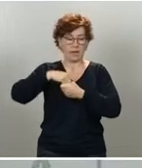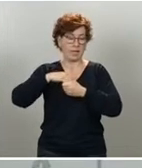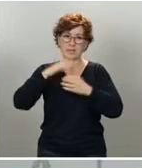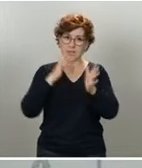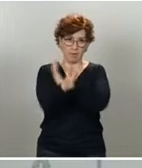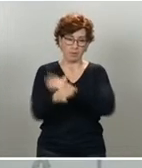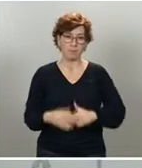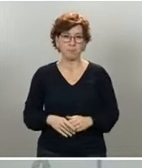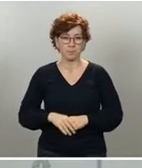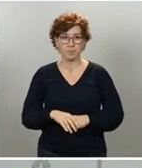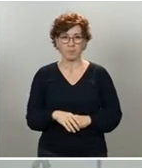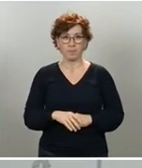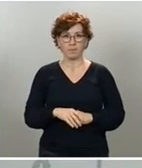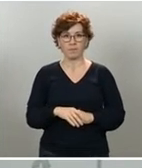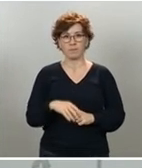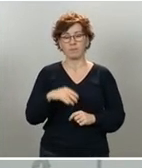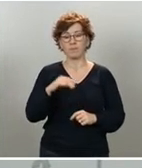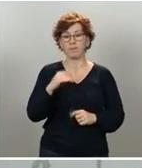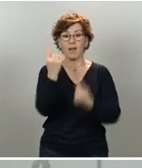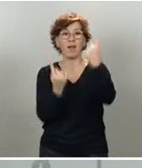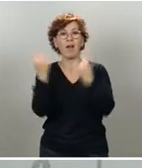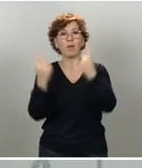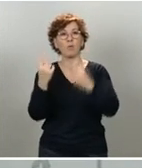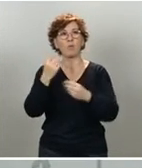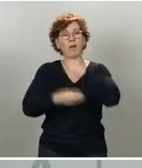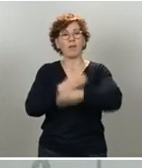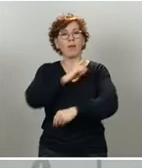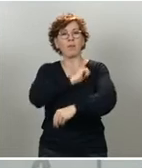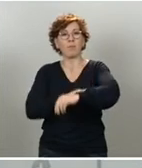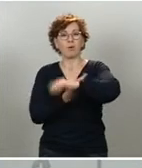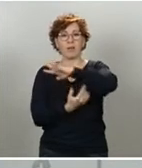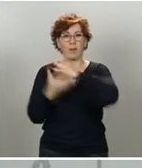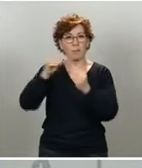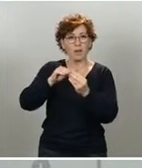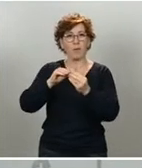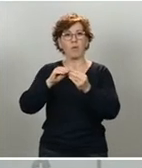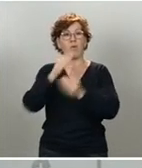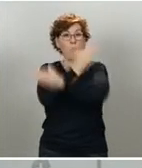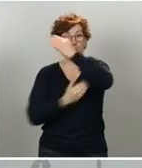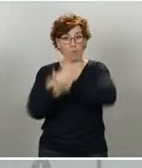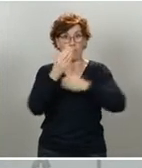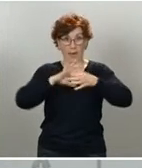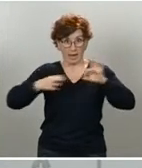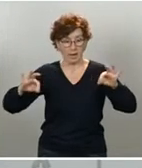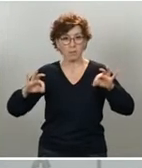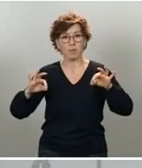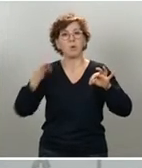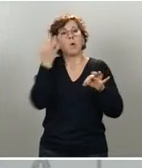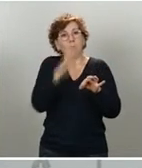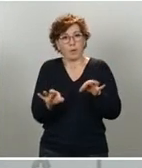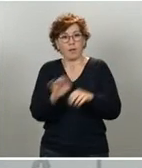Además, los que practiquen modalidades de deporte adaptado o paralímpico podrán estar acompañados de otra persona, de otro